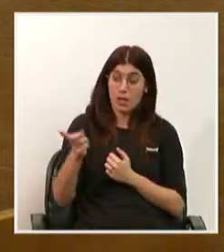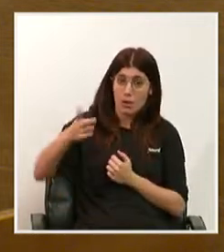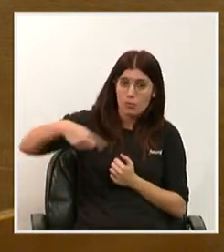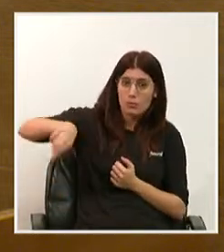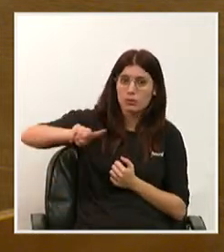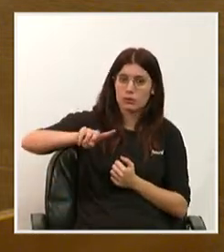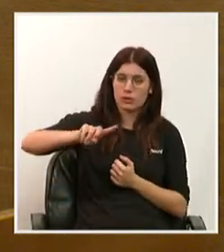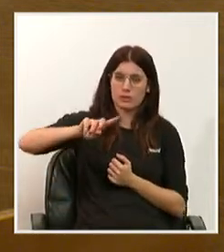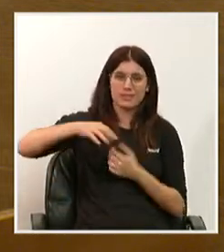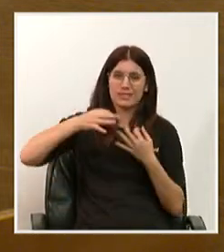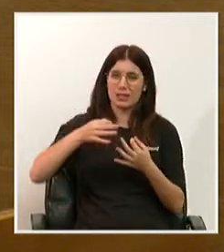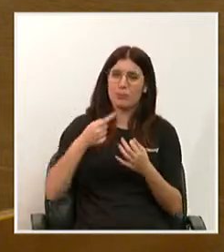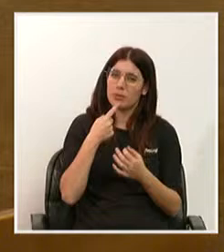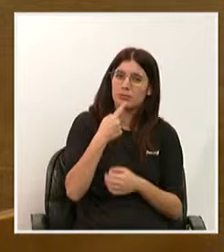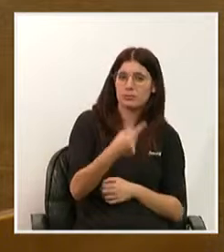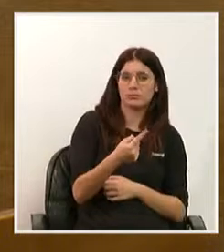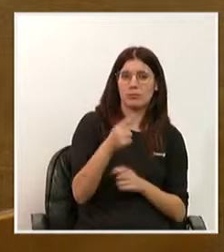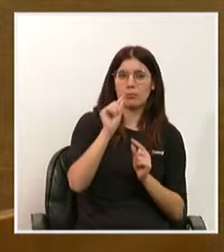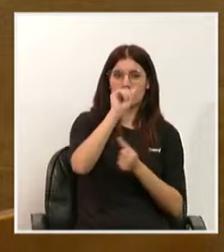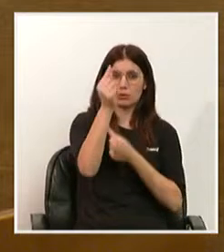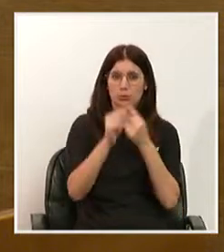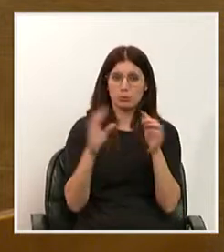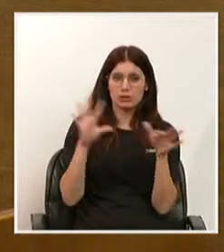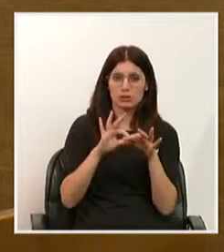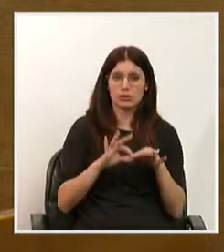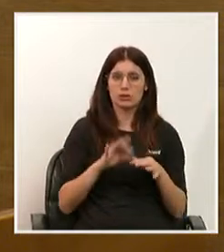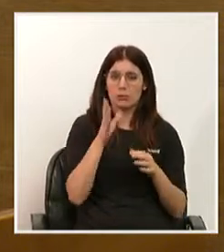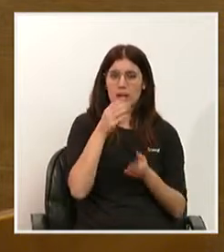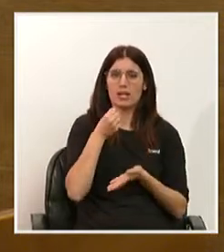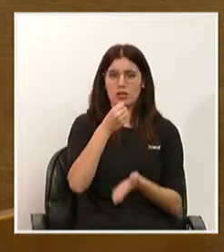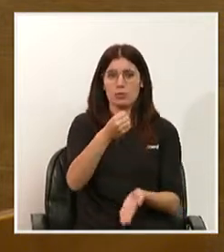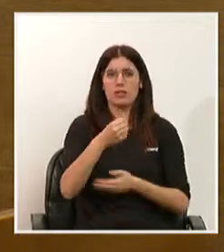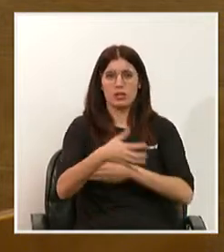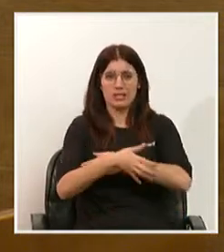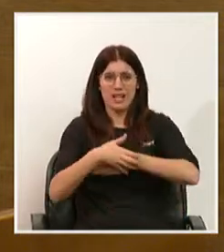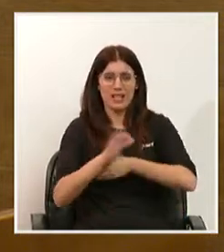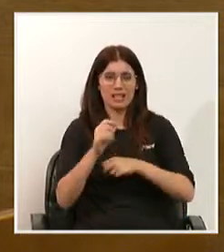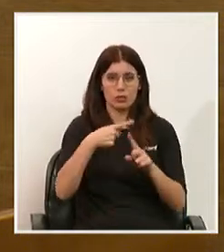reden constant presupuestos suben destinades ait